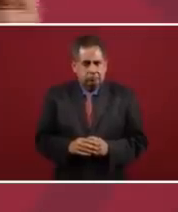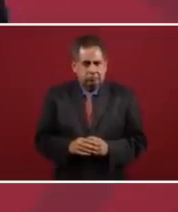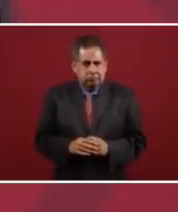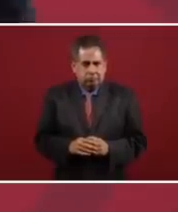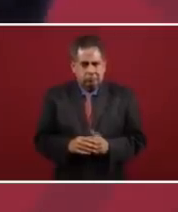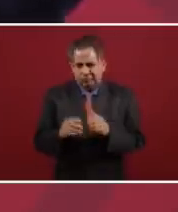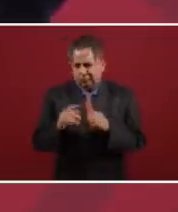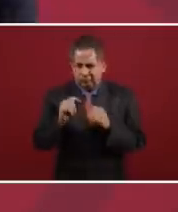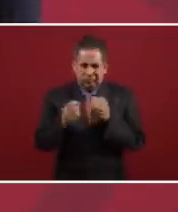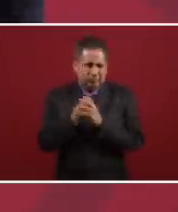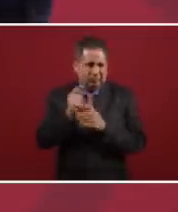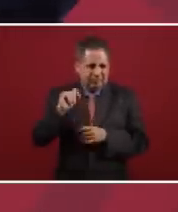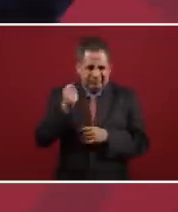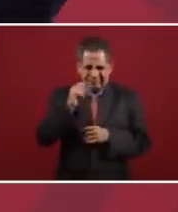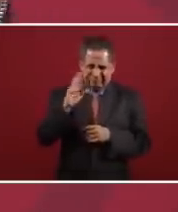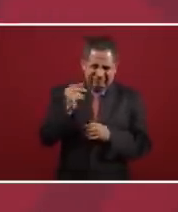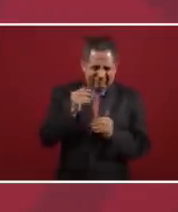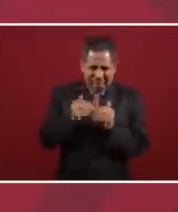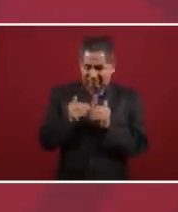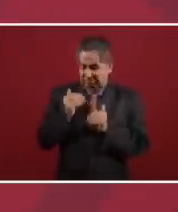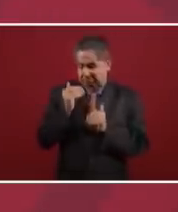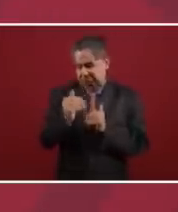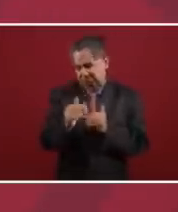de tecnología avanzada